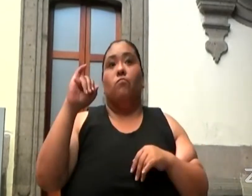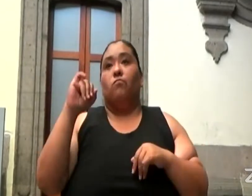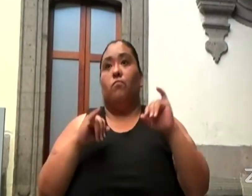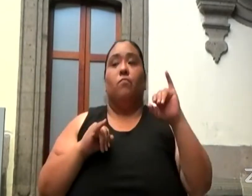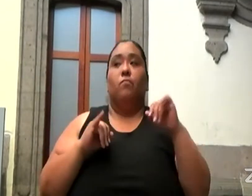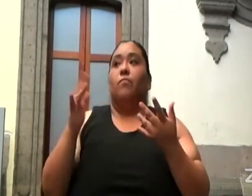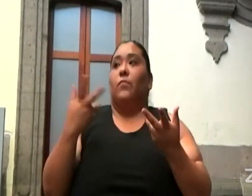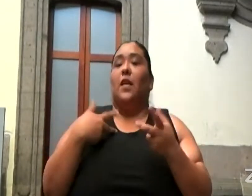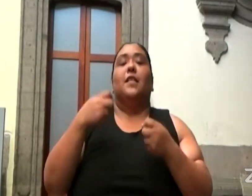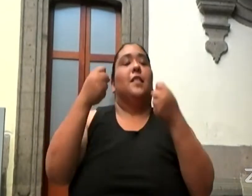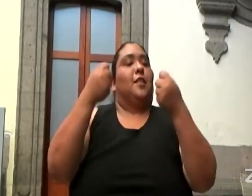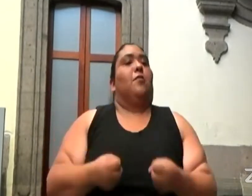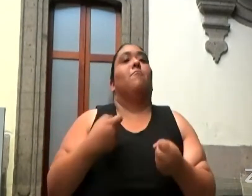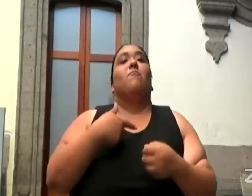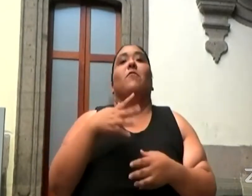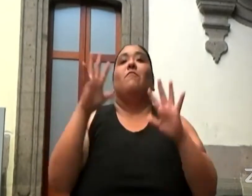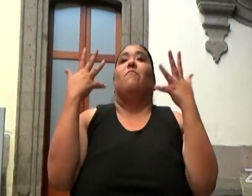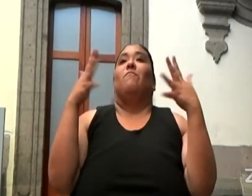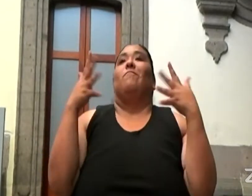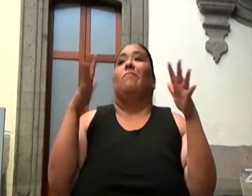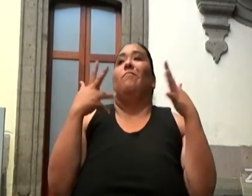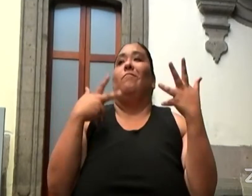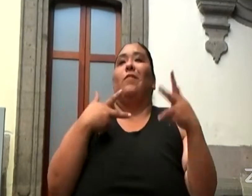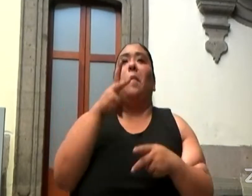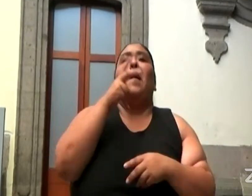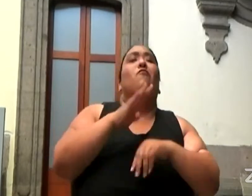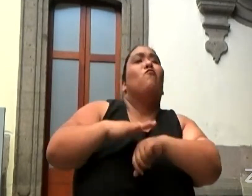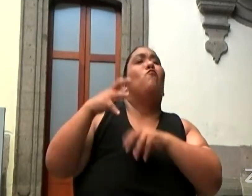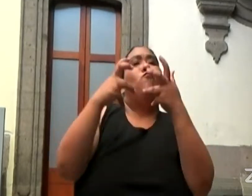Bueno, eso, bravo. No los escuché más fuerte.